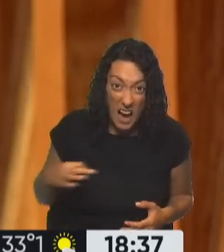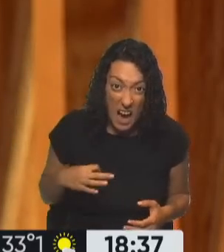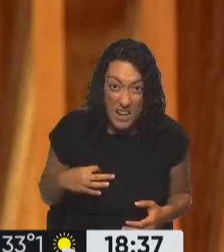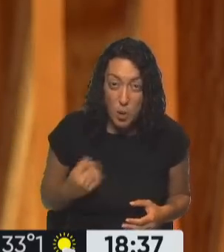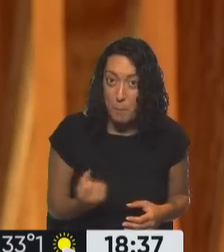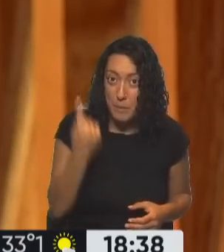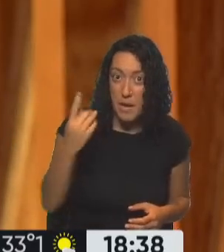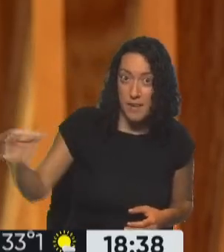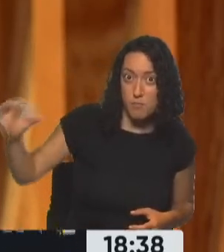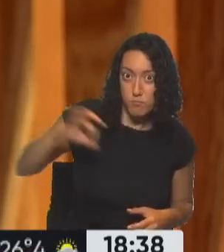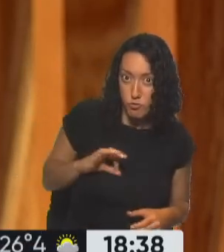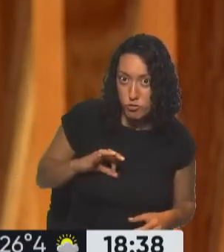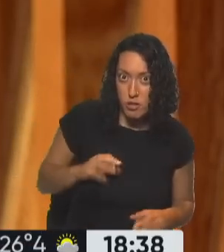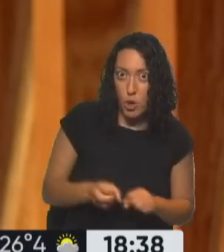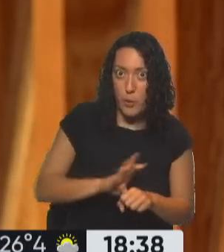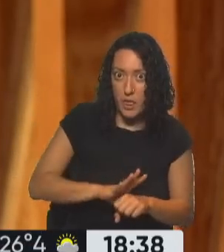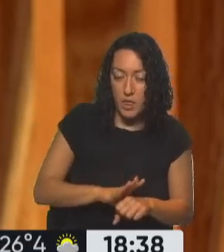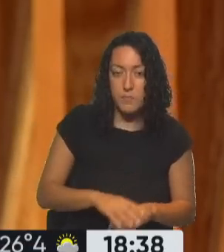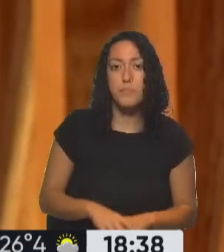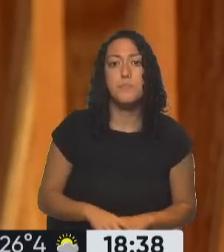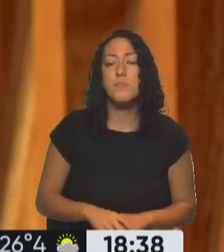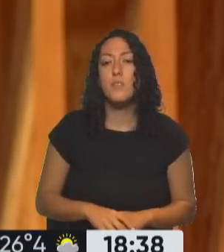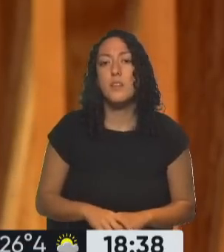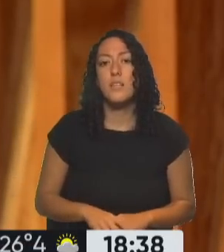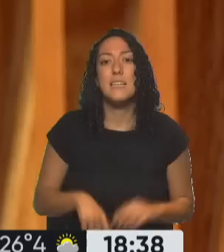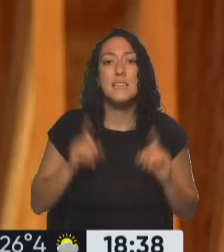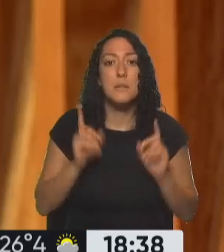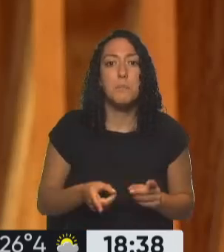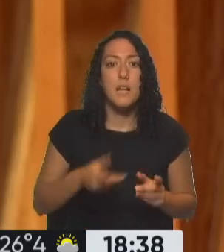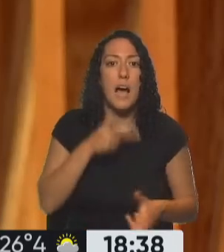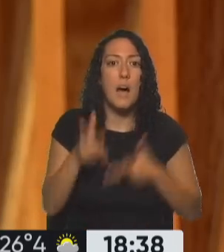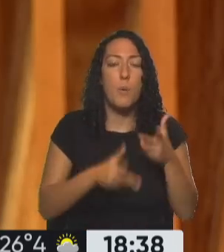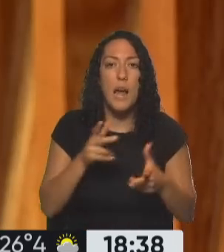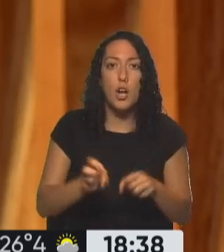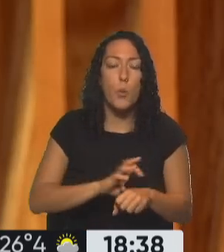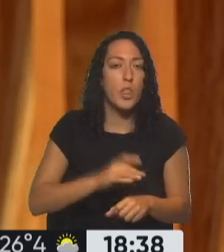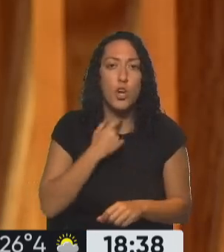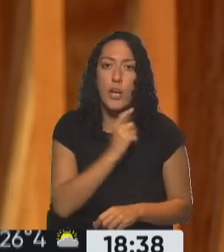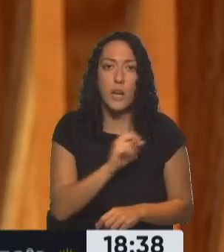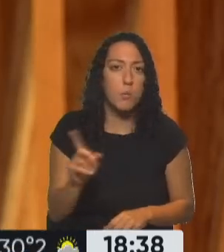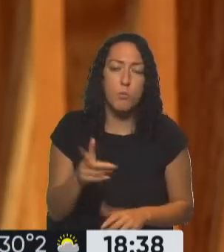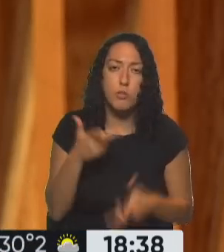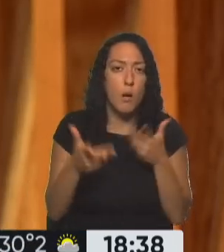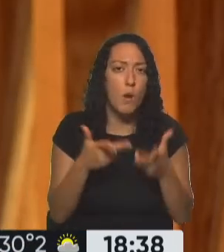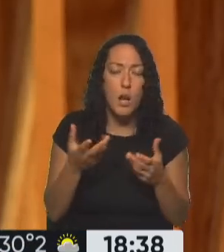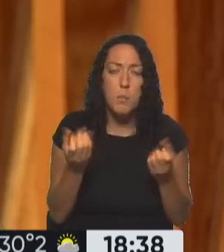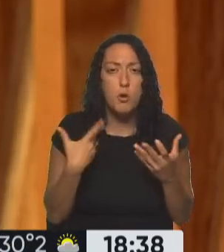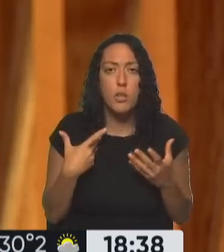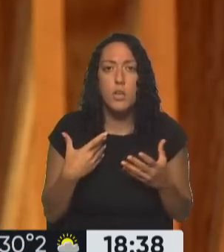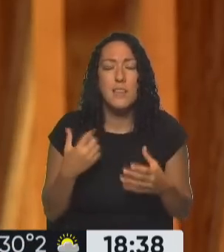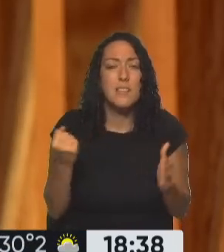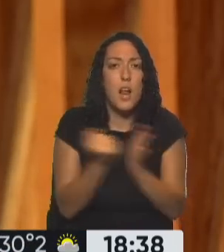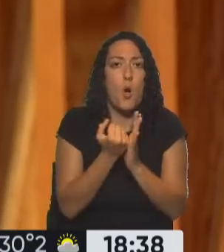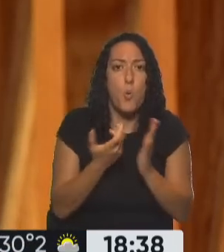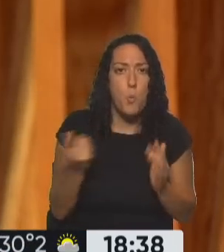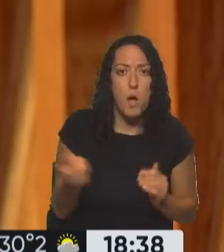ese primer caso. Lo segundo es que uno tiende a no hablar de eso porque es una situación muy traumática, no importa dónde la hayamos transitado,